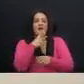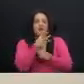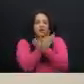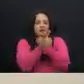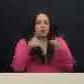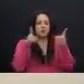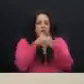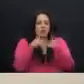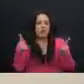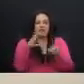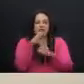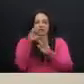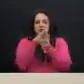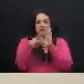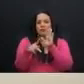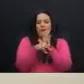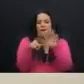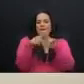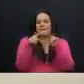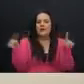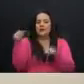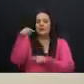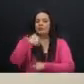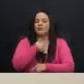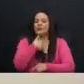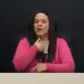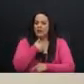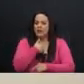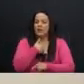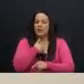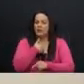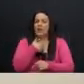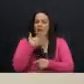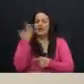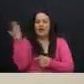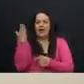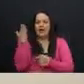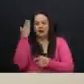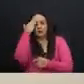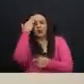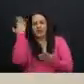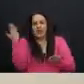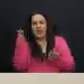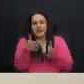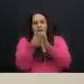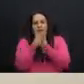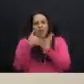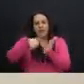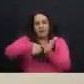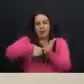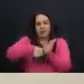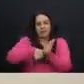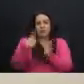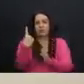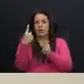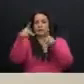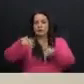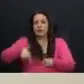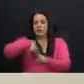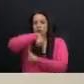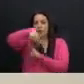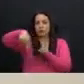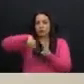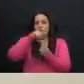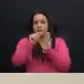constitución política pero tuvieron el tupé de pedir votos por una persona que rodeó con la fuerza pública la asamblea legislativa